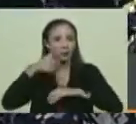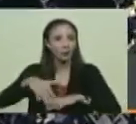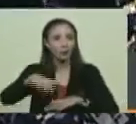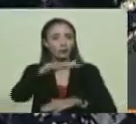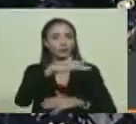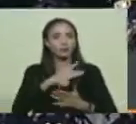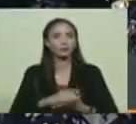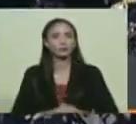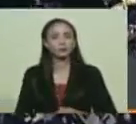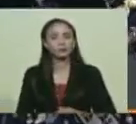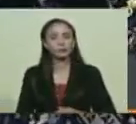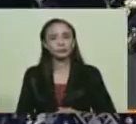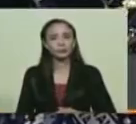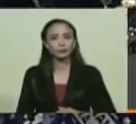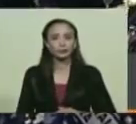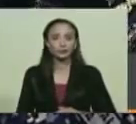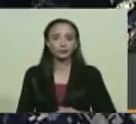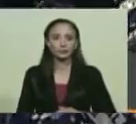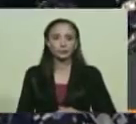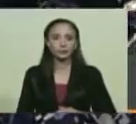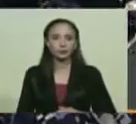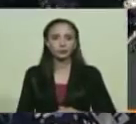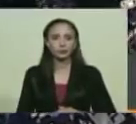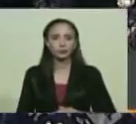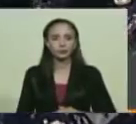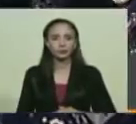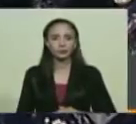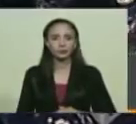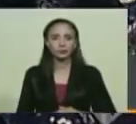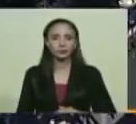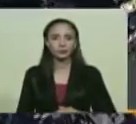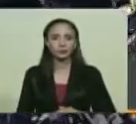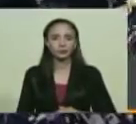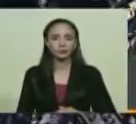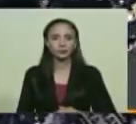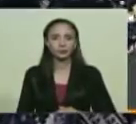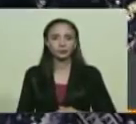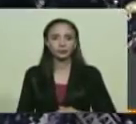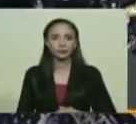jefe, permiso para mandar a retirar. Autorizado.